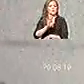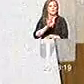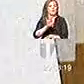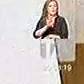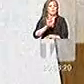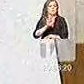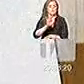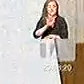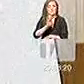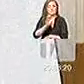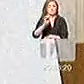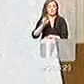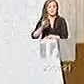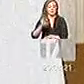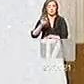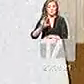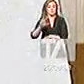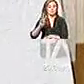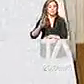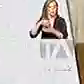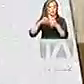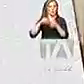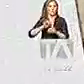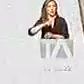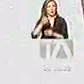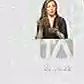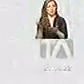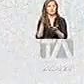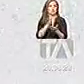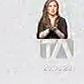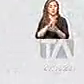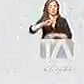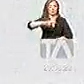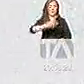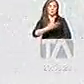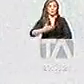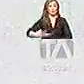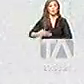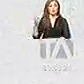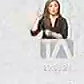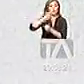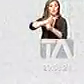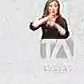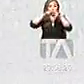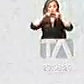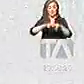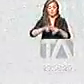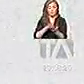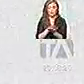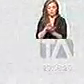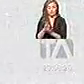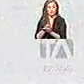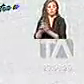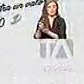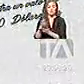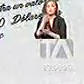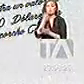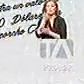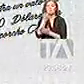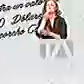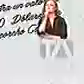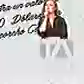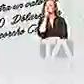$970,376. Pero en otra de sus páginas titula: vicepresidente dispone registrar siguientes gastos indicados por